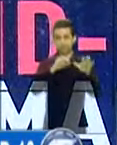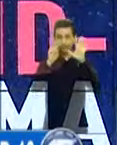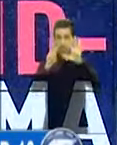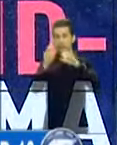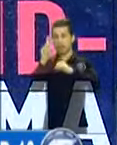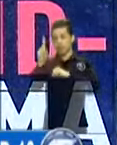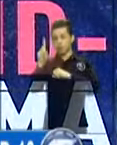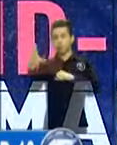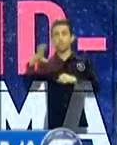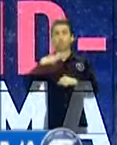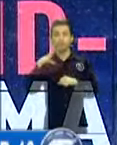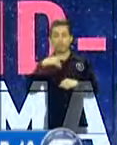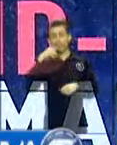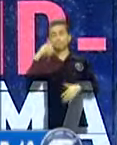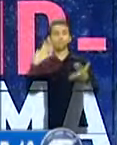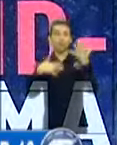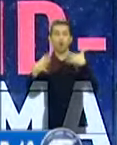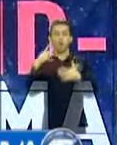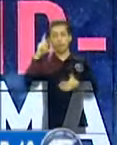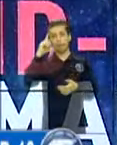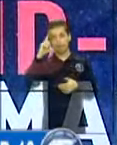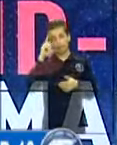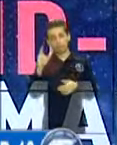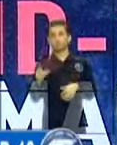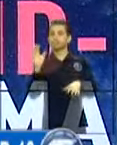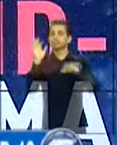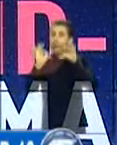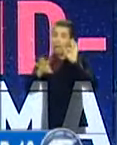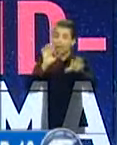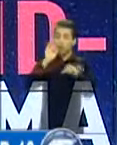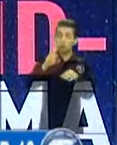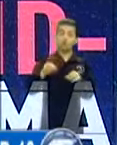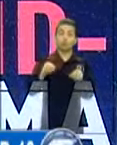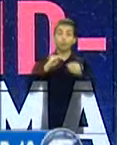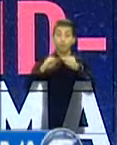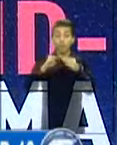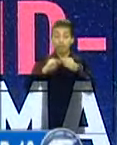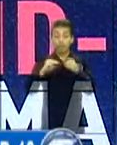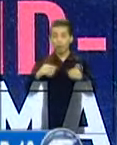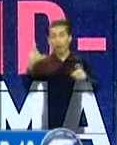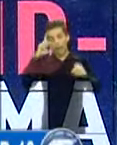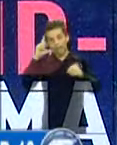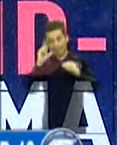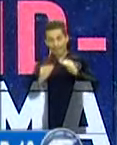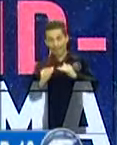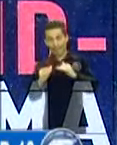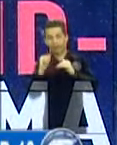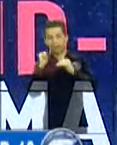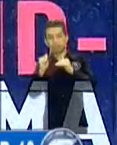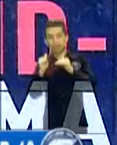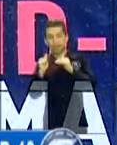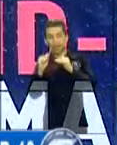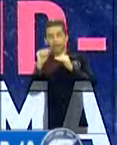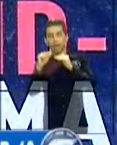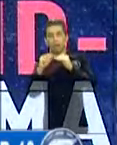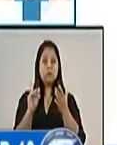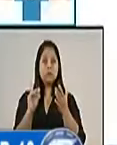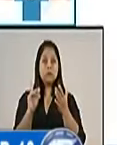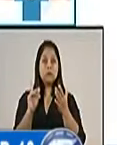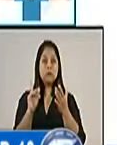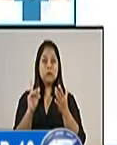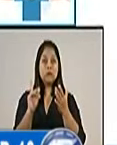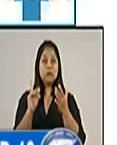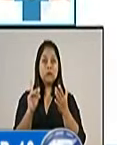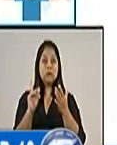algunos perdieron la categoría, pasaron de amarillo a anaranjado y algunos todavía pasaron de anaranjado